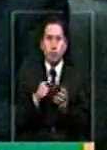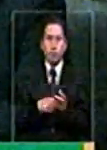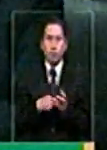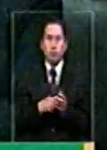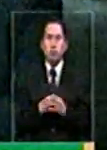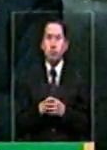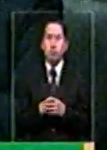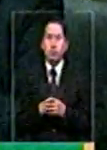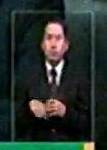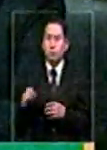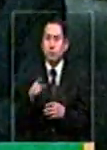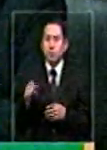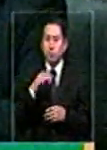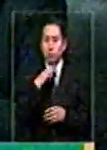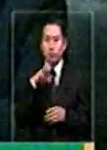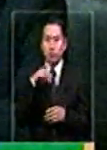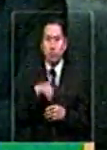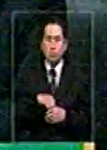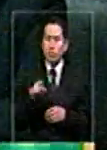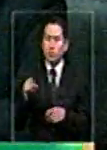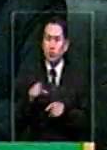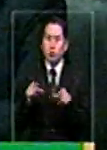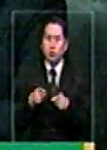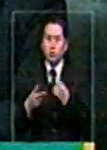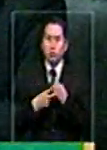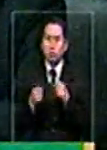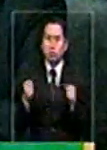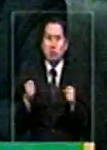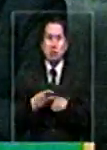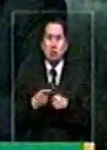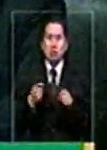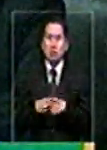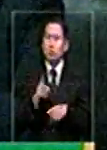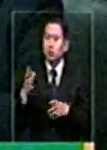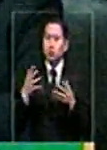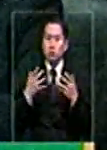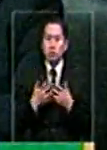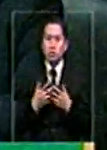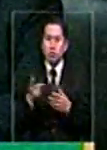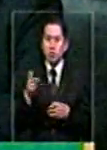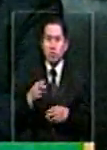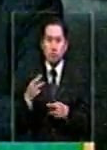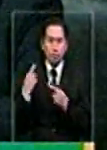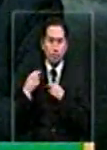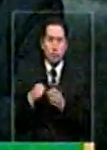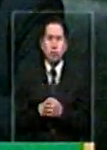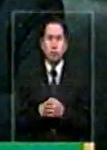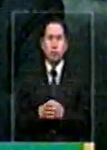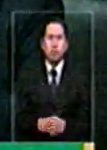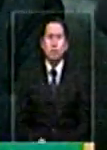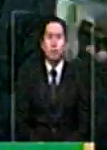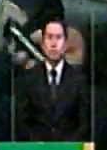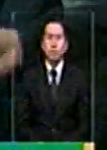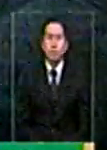tema del relleno sanitario de Alpacoma y las contradicciones con la empresa Terza. Han